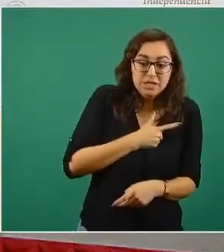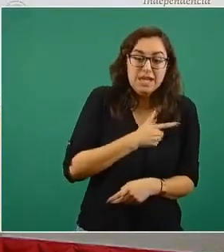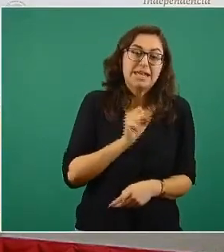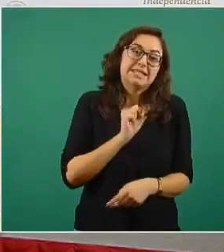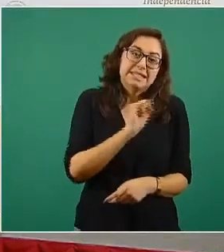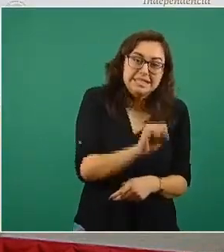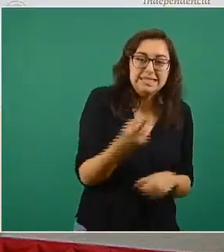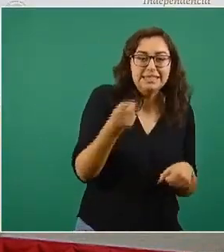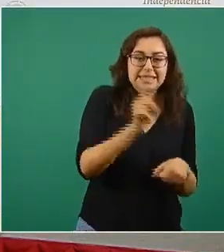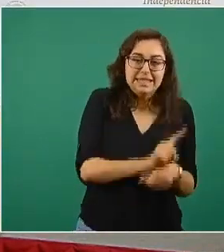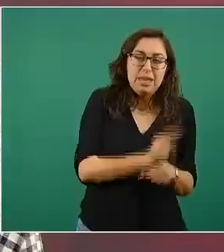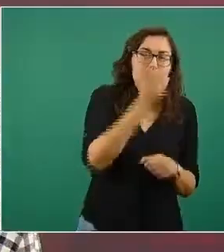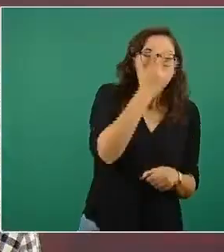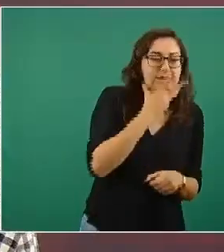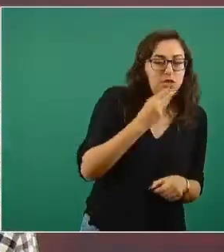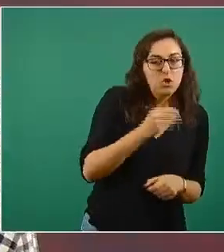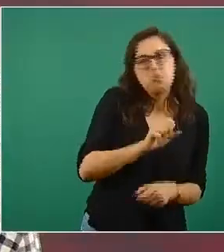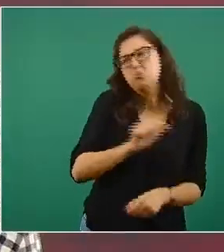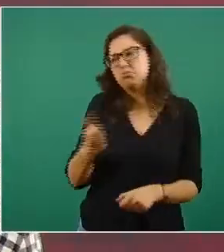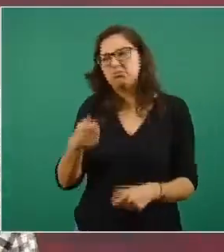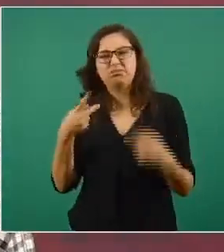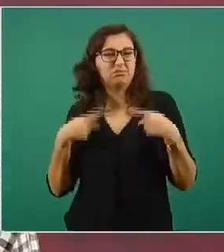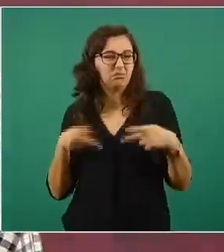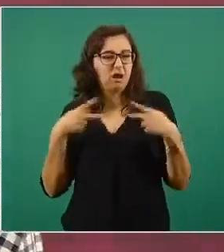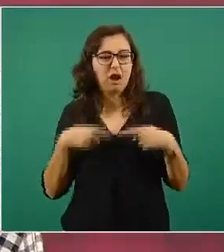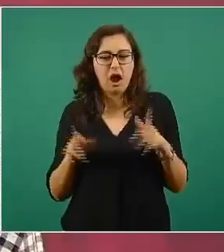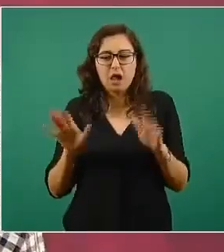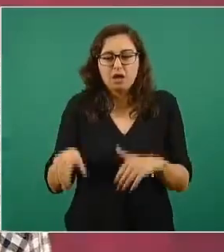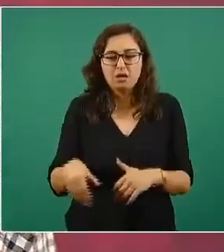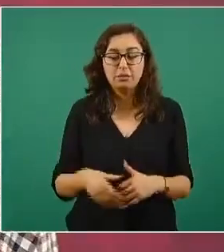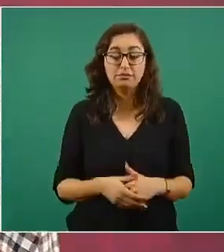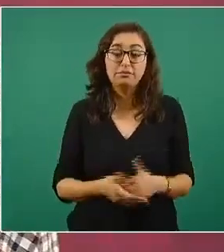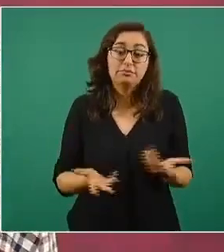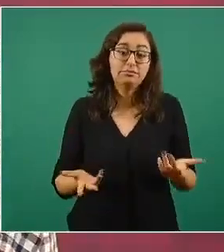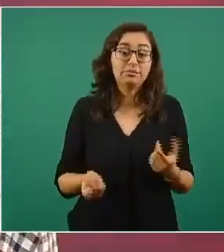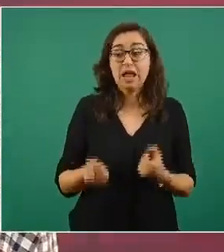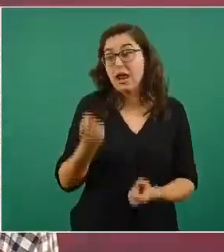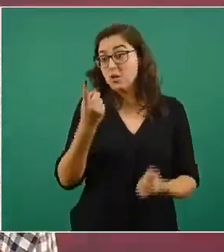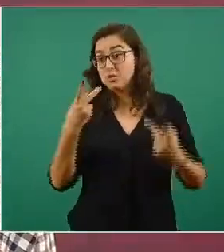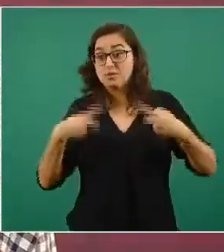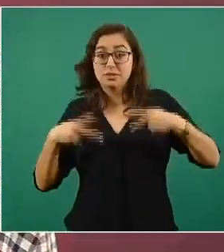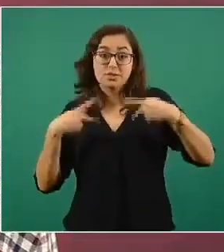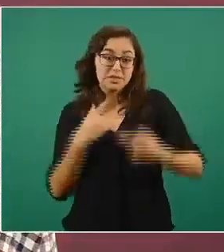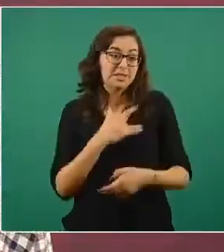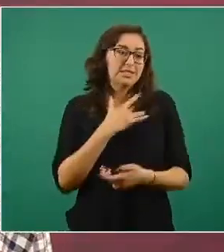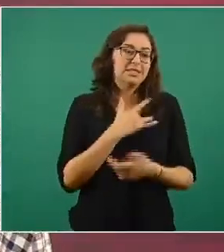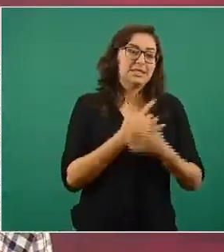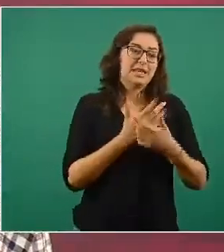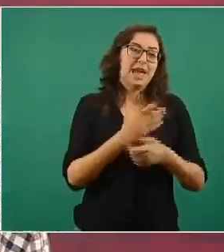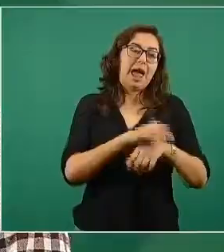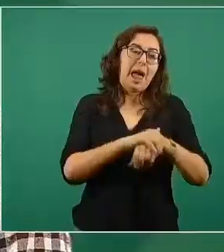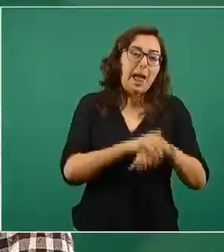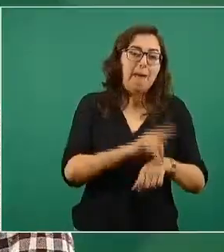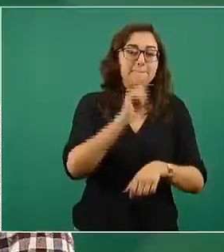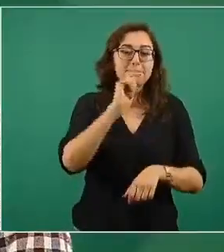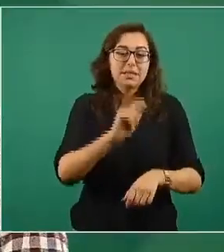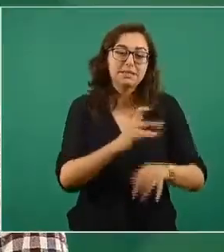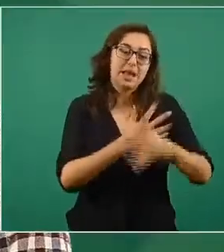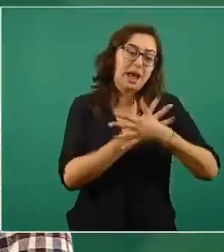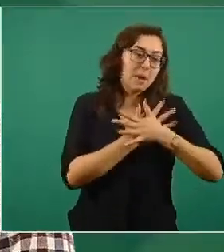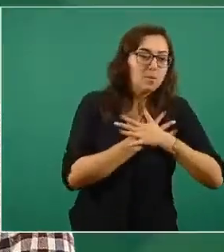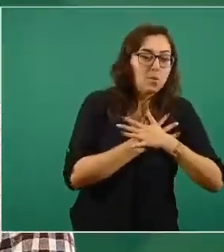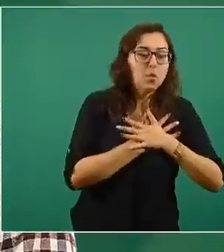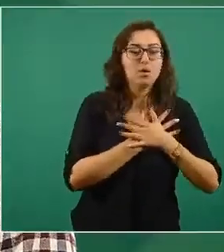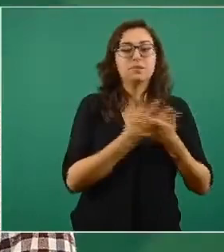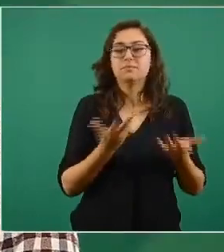un día intrascendente. Quien esté entusiasta por ello, por la amistad o por el amor, tome en cuenta lo mismo que hemos dicho